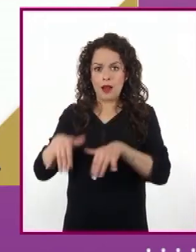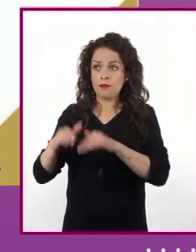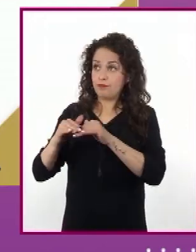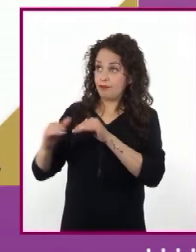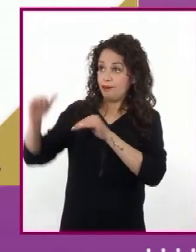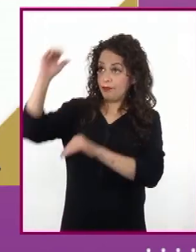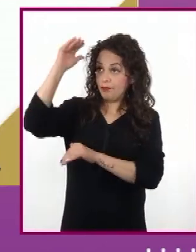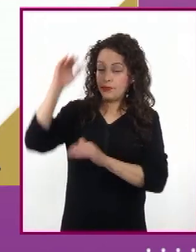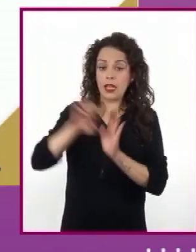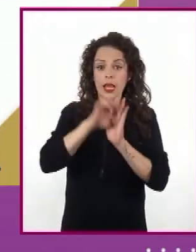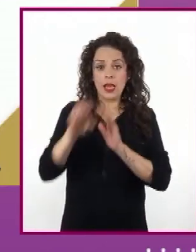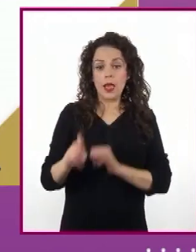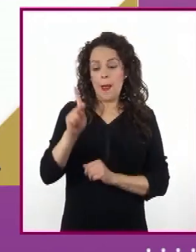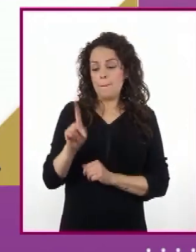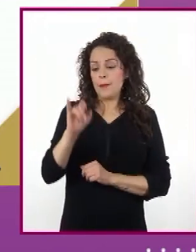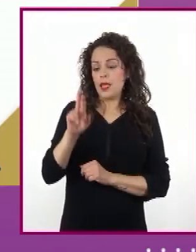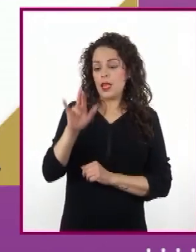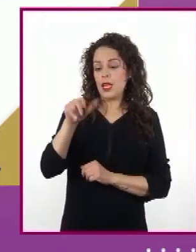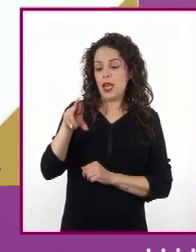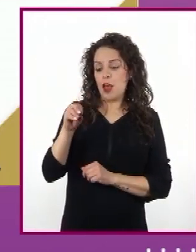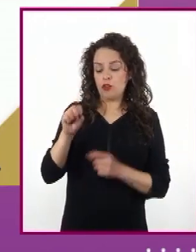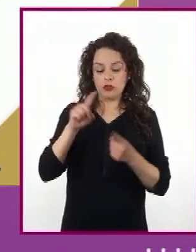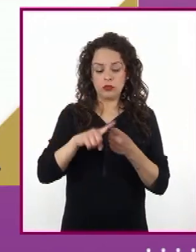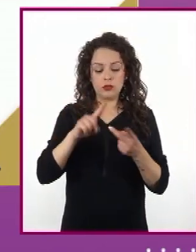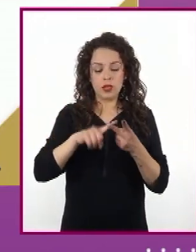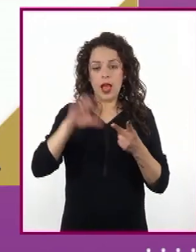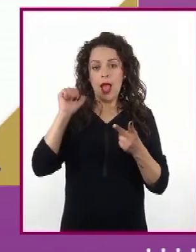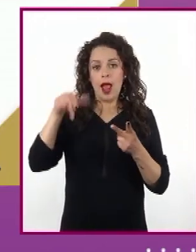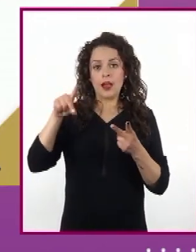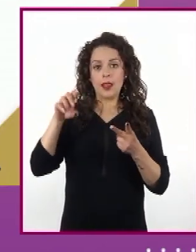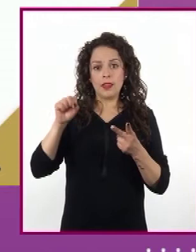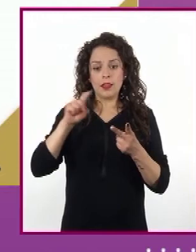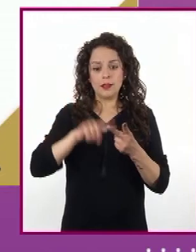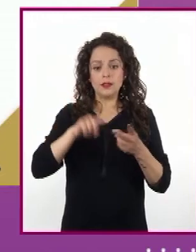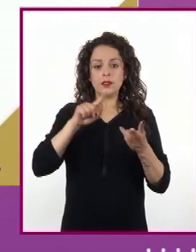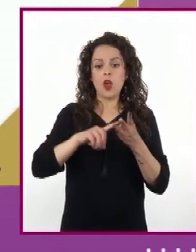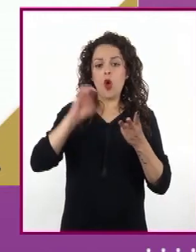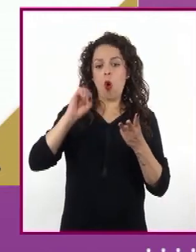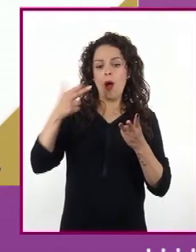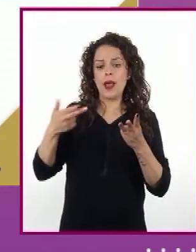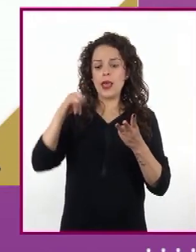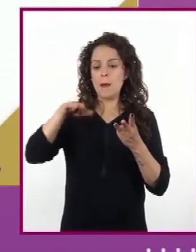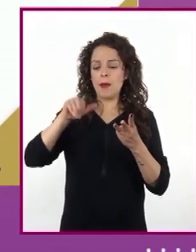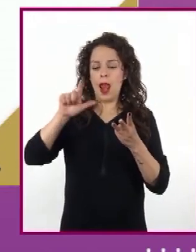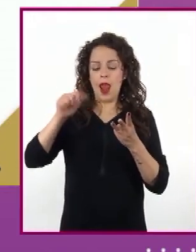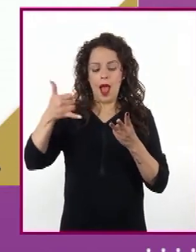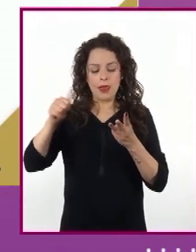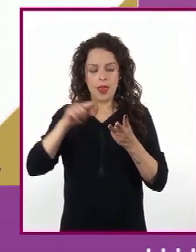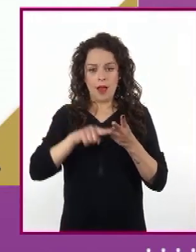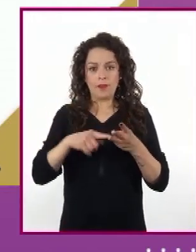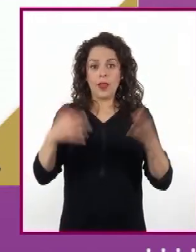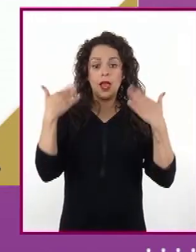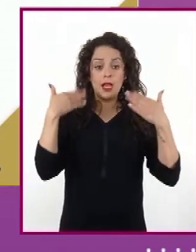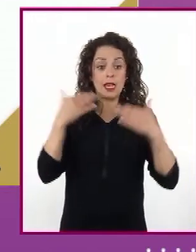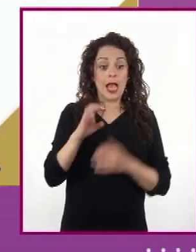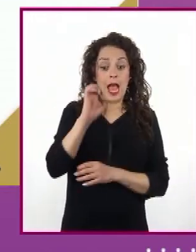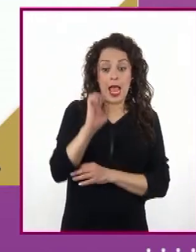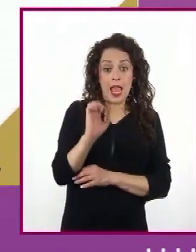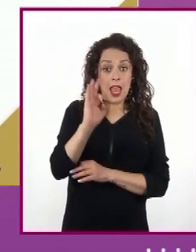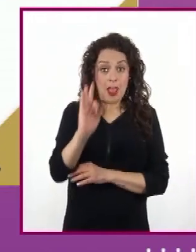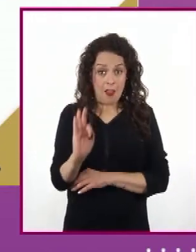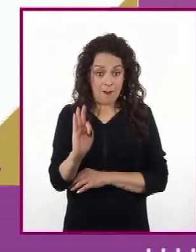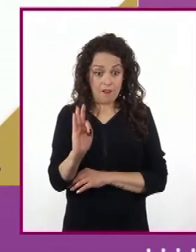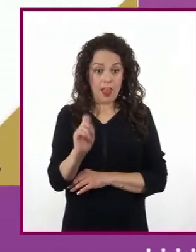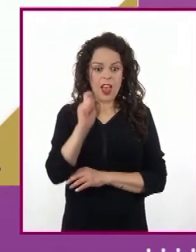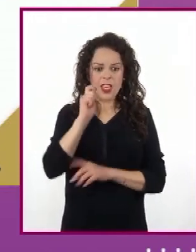los Pirineos, los Andes y el Himalaya. En el clima EF, los hielos perpetuos, la